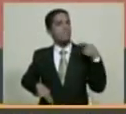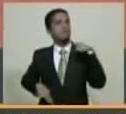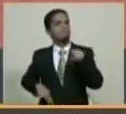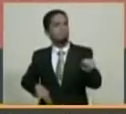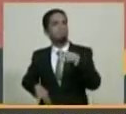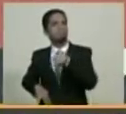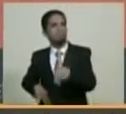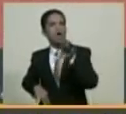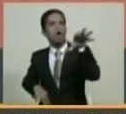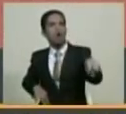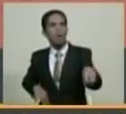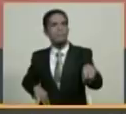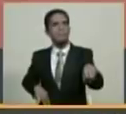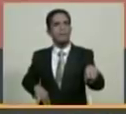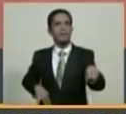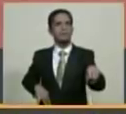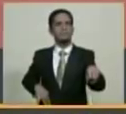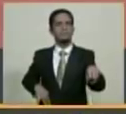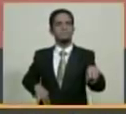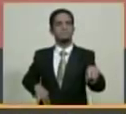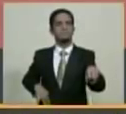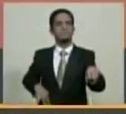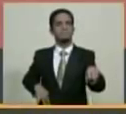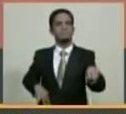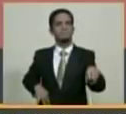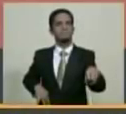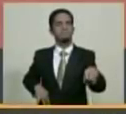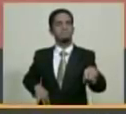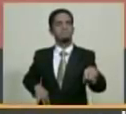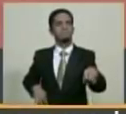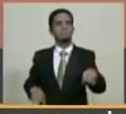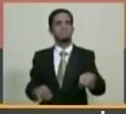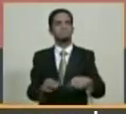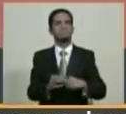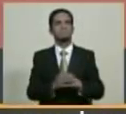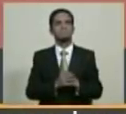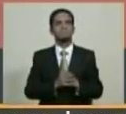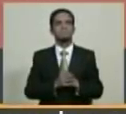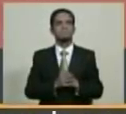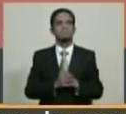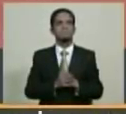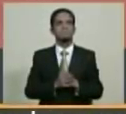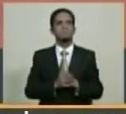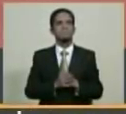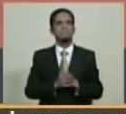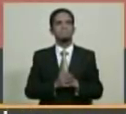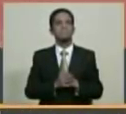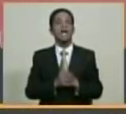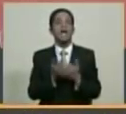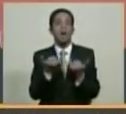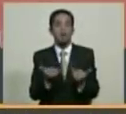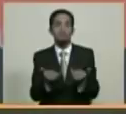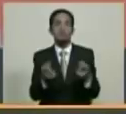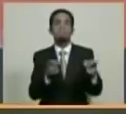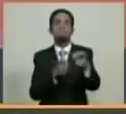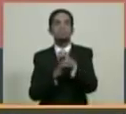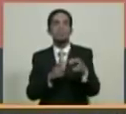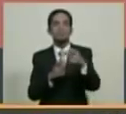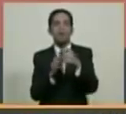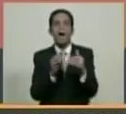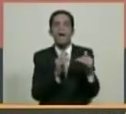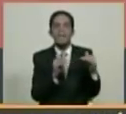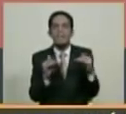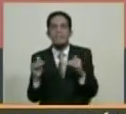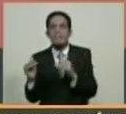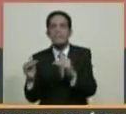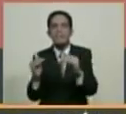acceso a los bienes y servicios y volver a buscar los equilibrios entre la fuerza del trabajo